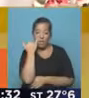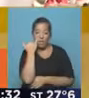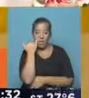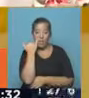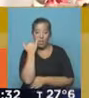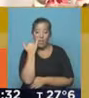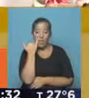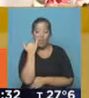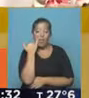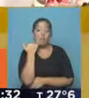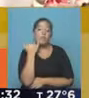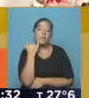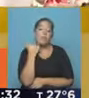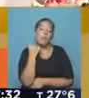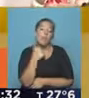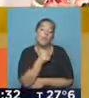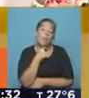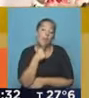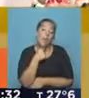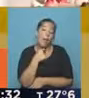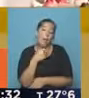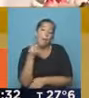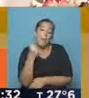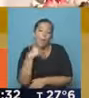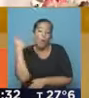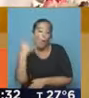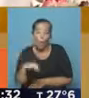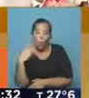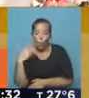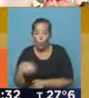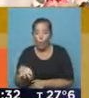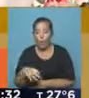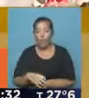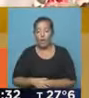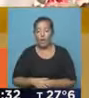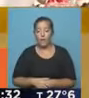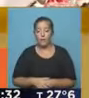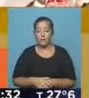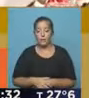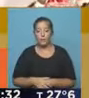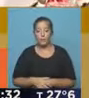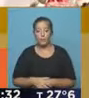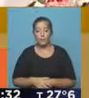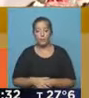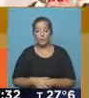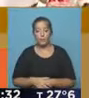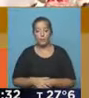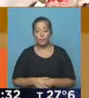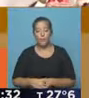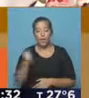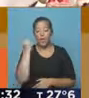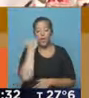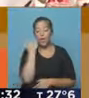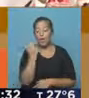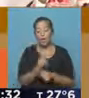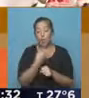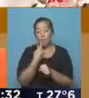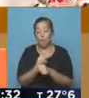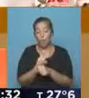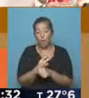moneda única regional apuesta el gran impulso del propio ecuador rafael correa le dieron y no lo logró